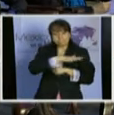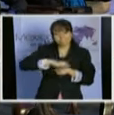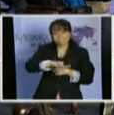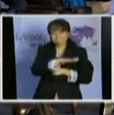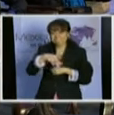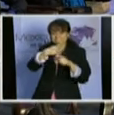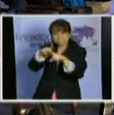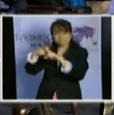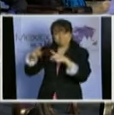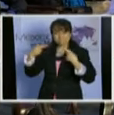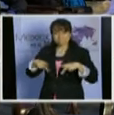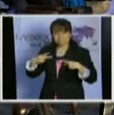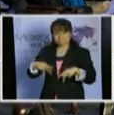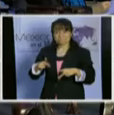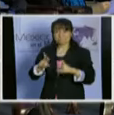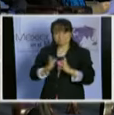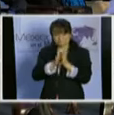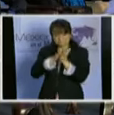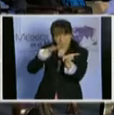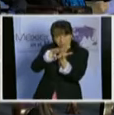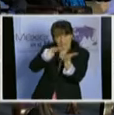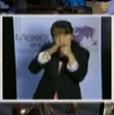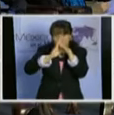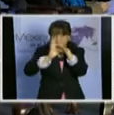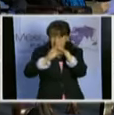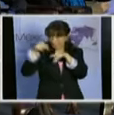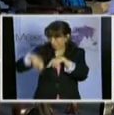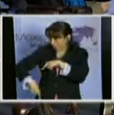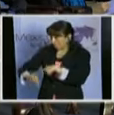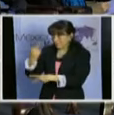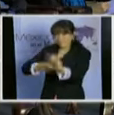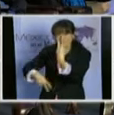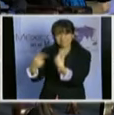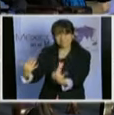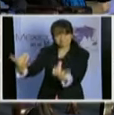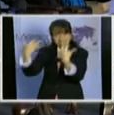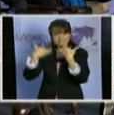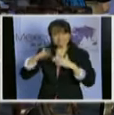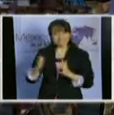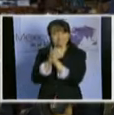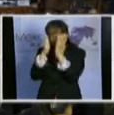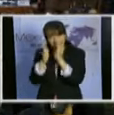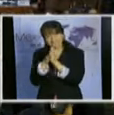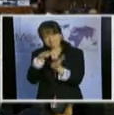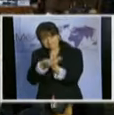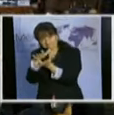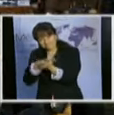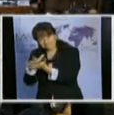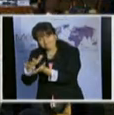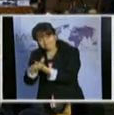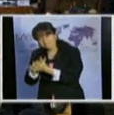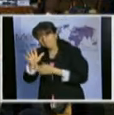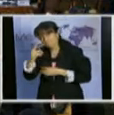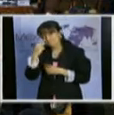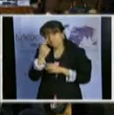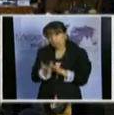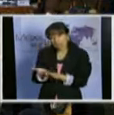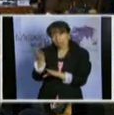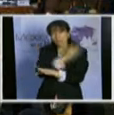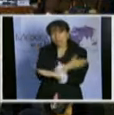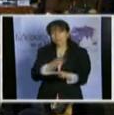están varias de sus representantes y voceras. Es una muy buena muestra de cómo, de venir de la